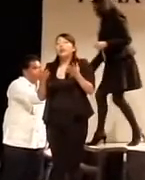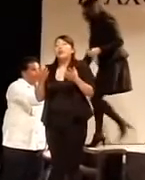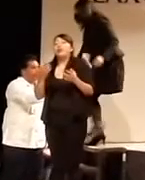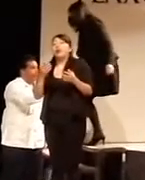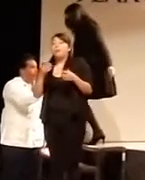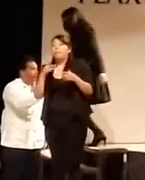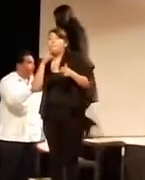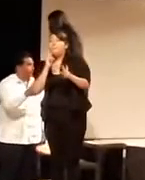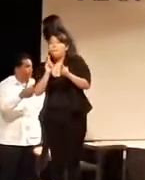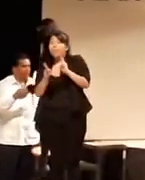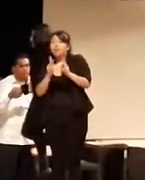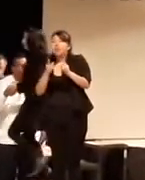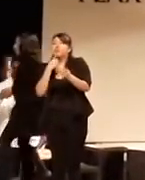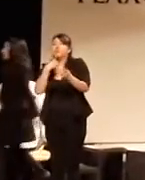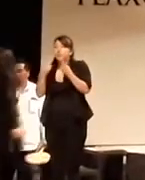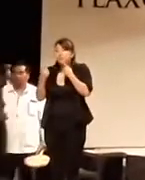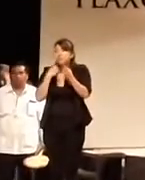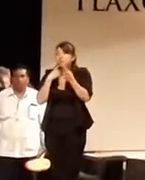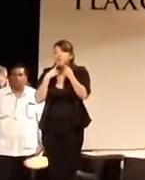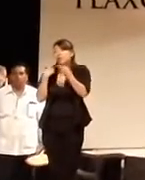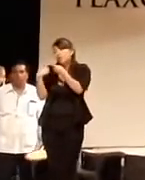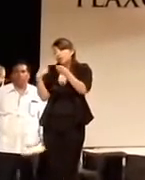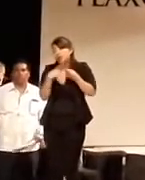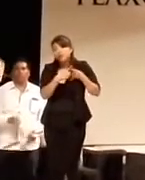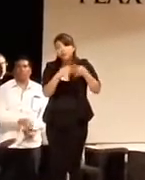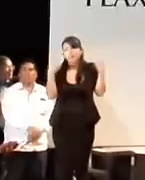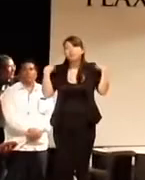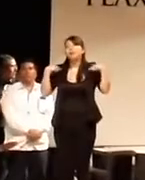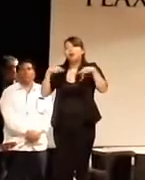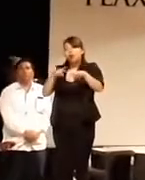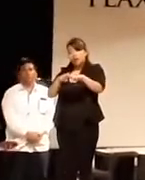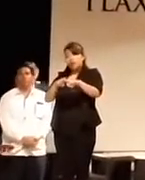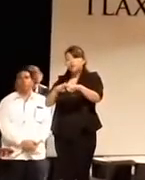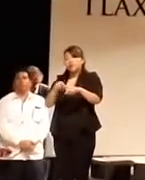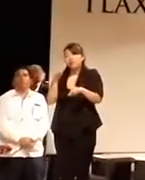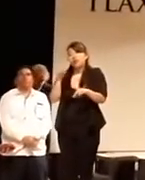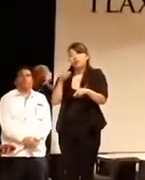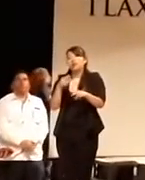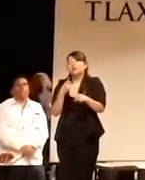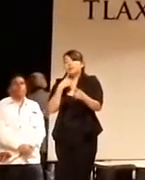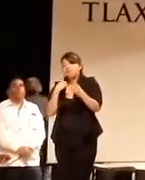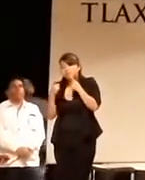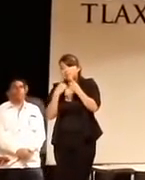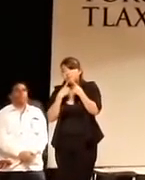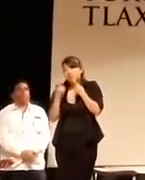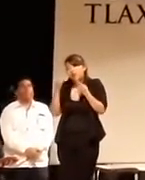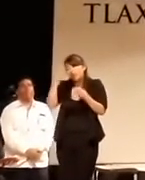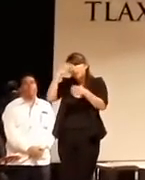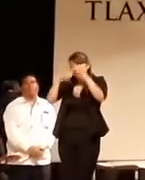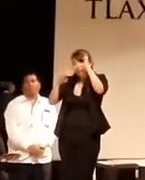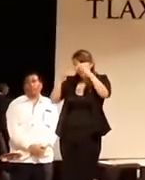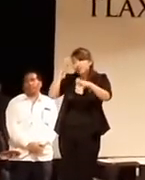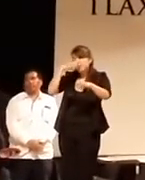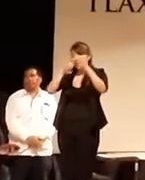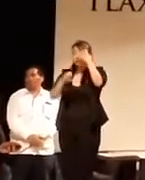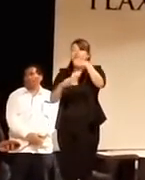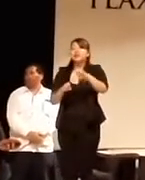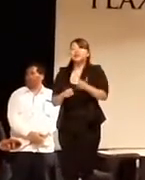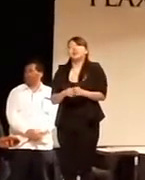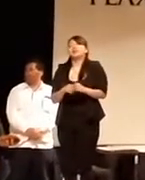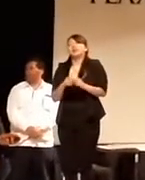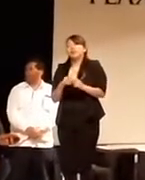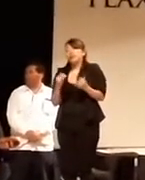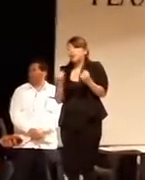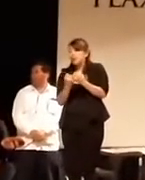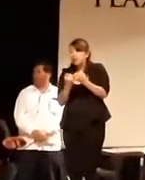experiencias educativas. Cuarto, pensar una transformación significa reconocer a nuestros alumnos, niños